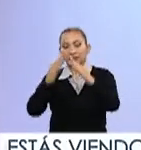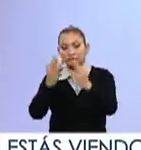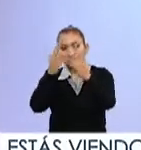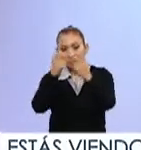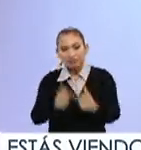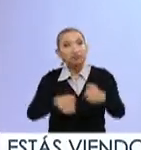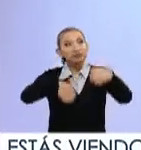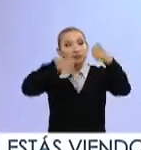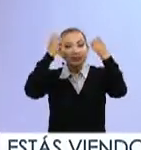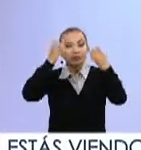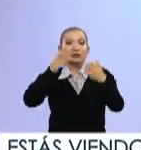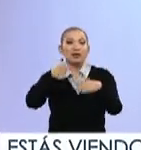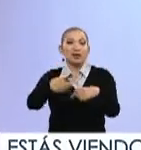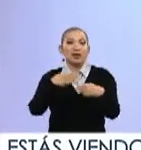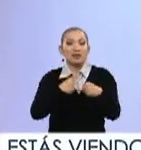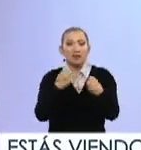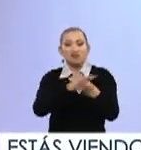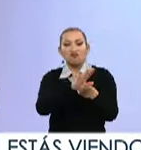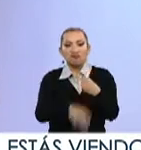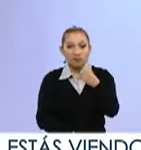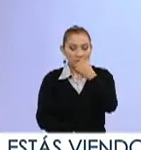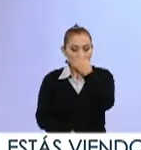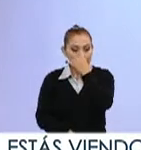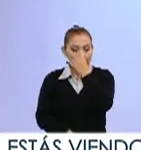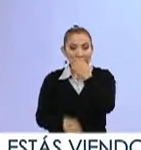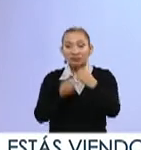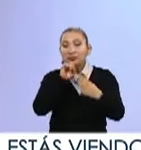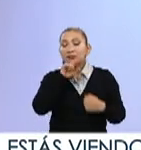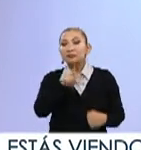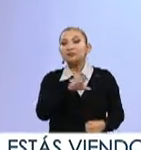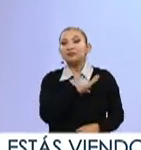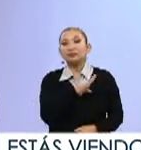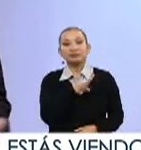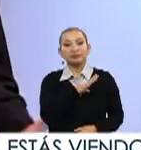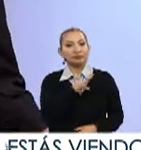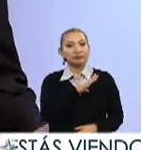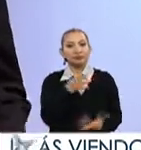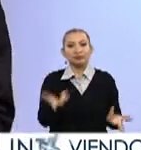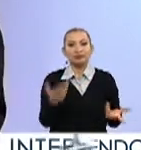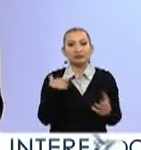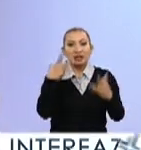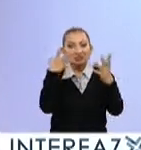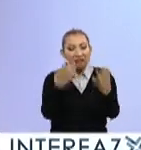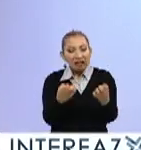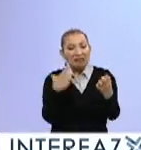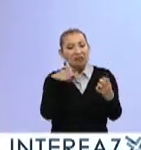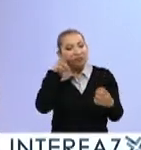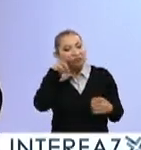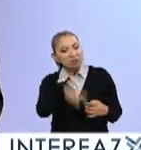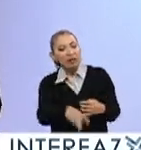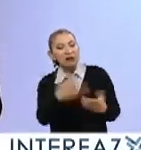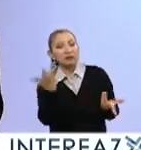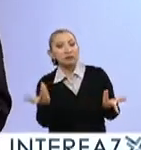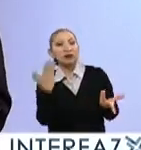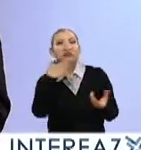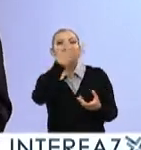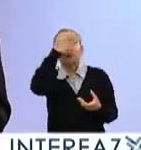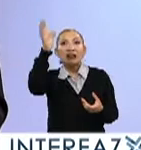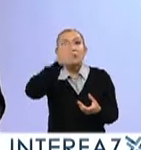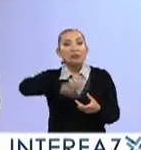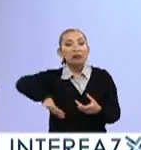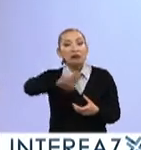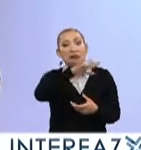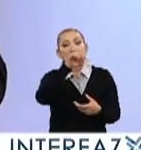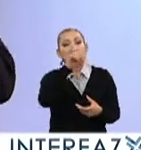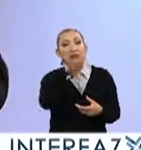de edificios y por supuesto vidas humanas. También existe pues sequías, todo esto causado por las inclemencias dentro